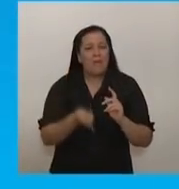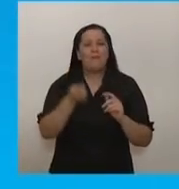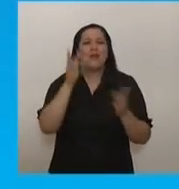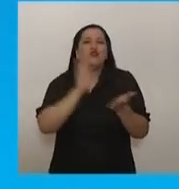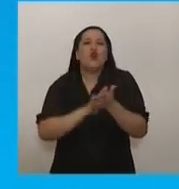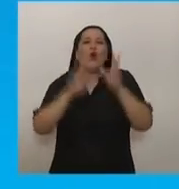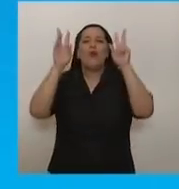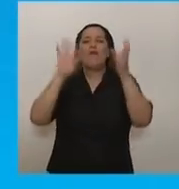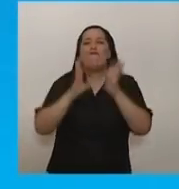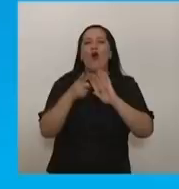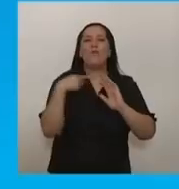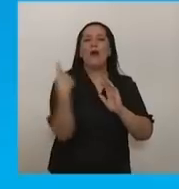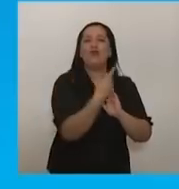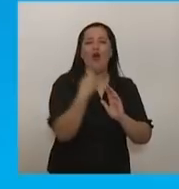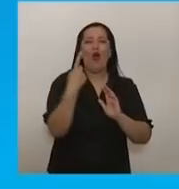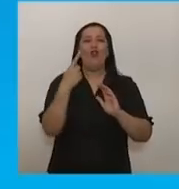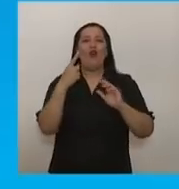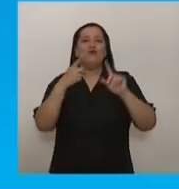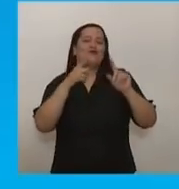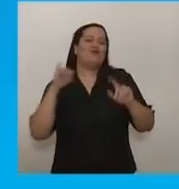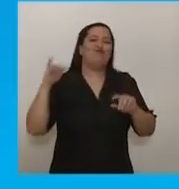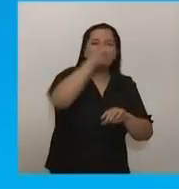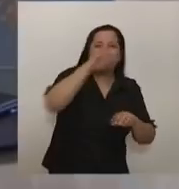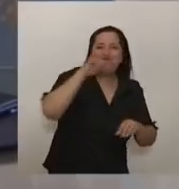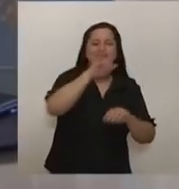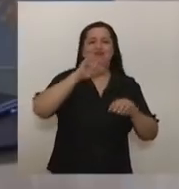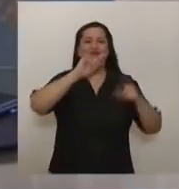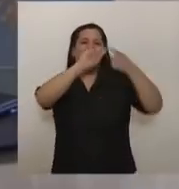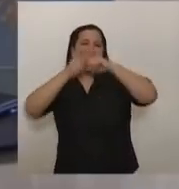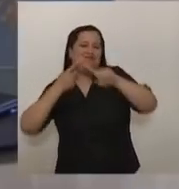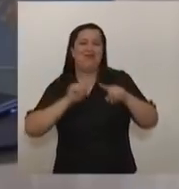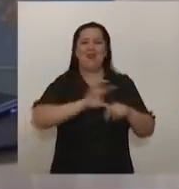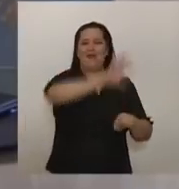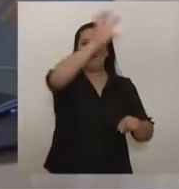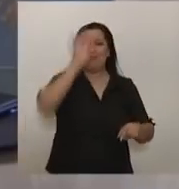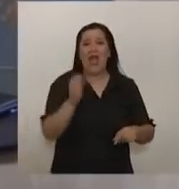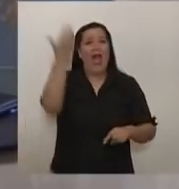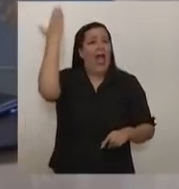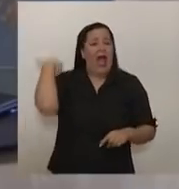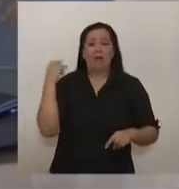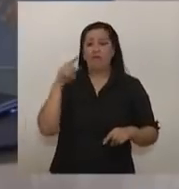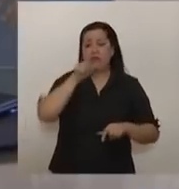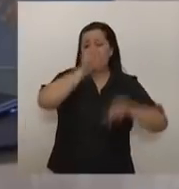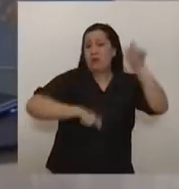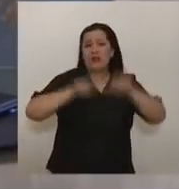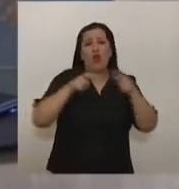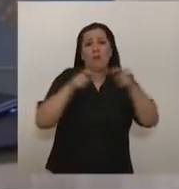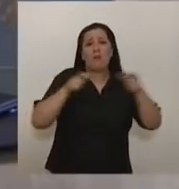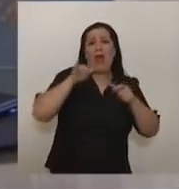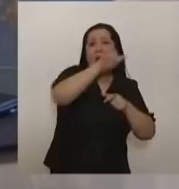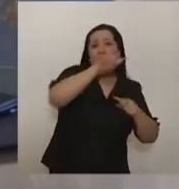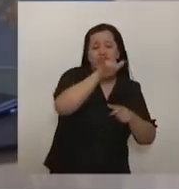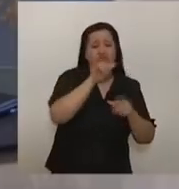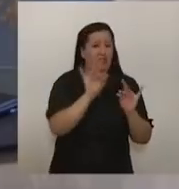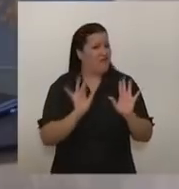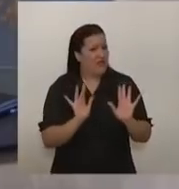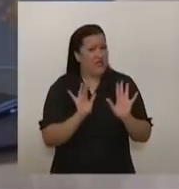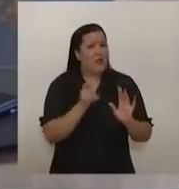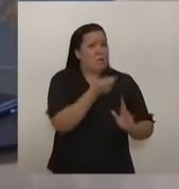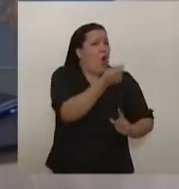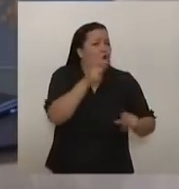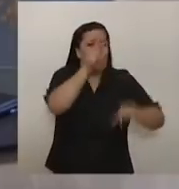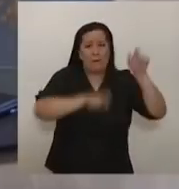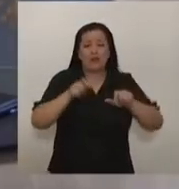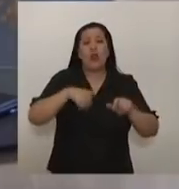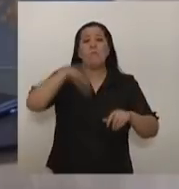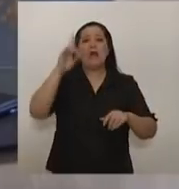nuestra manera de volar y de conectarnos como país. Cuando llegamos a volar era un privilegio para pocos. Casi todas las rutas